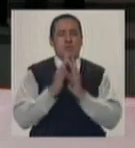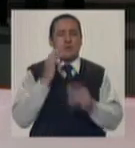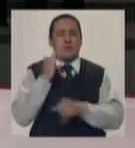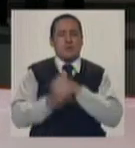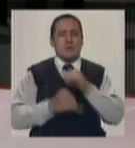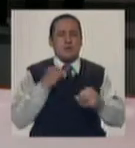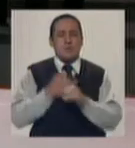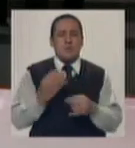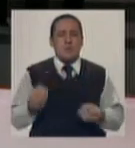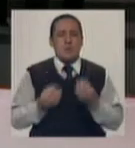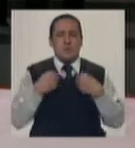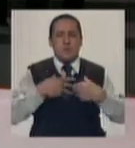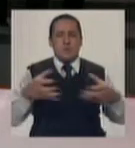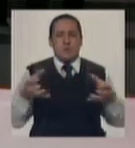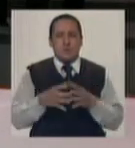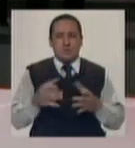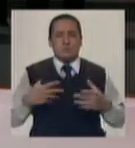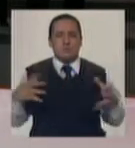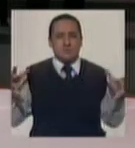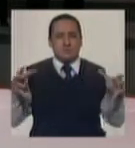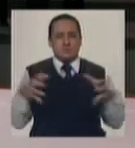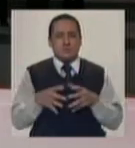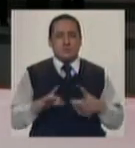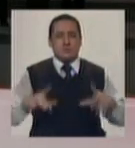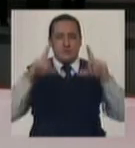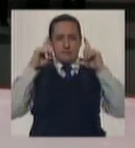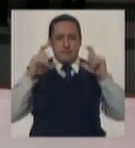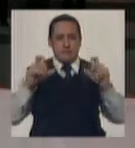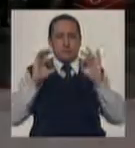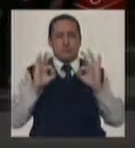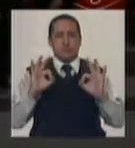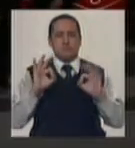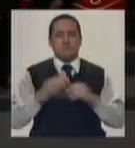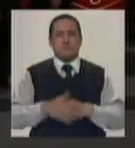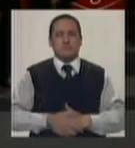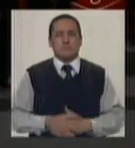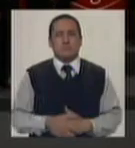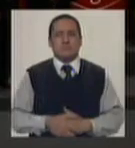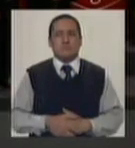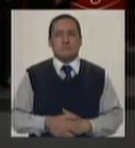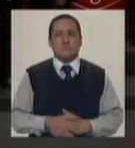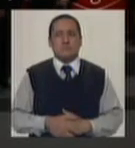internacional, porque ya todos se acomodan para la foto oficial de rigor. Edith Martínez, adelante.